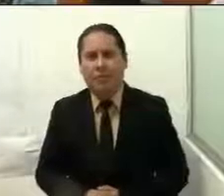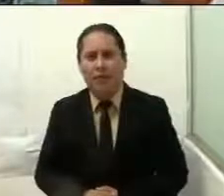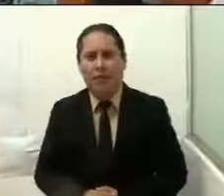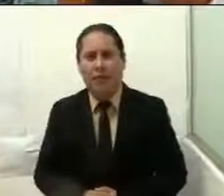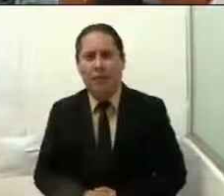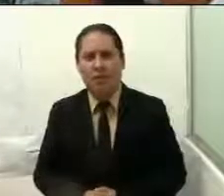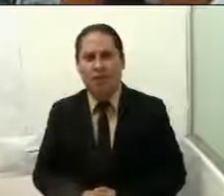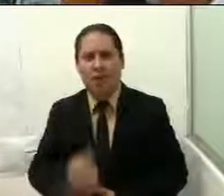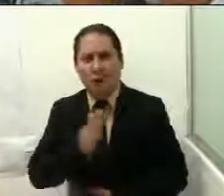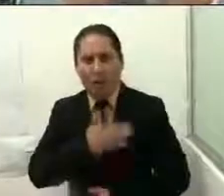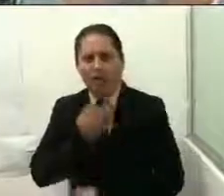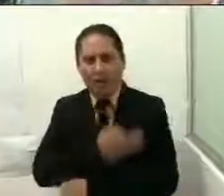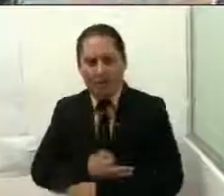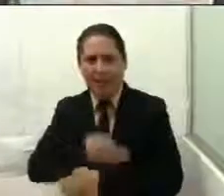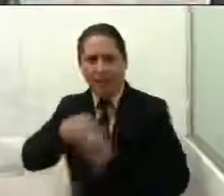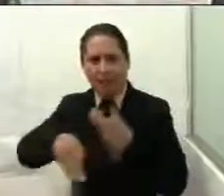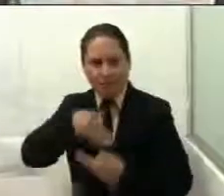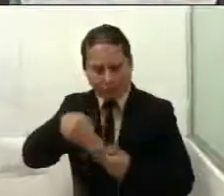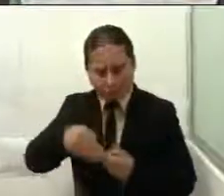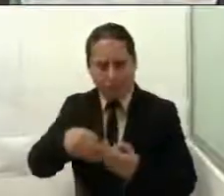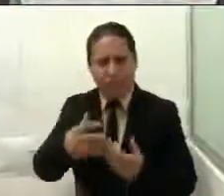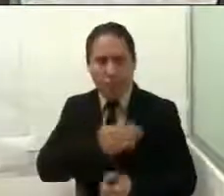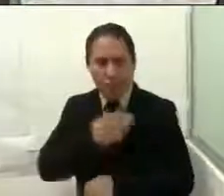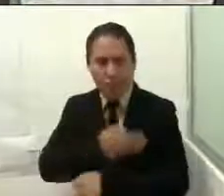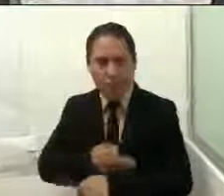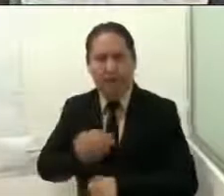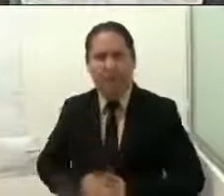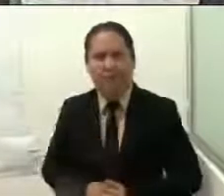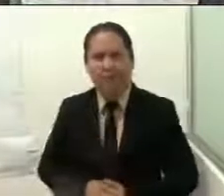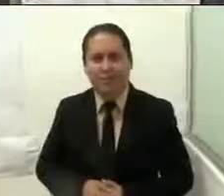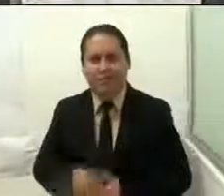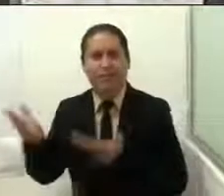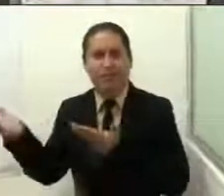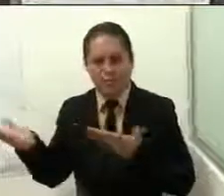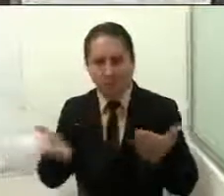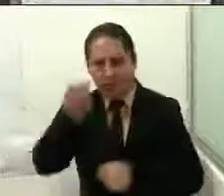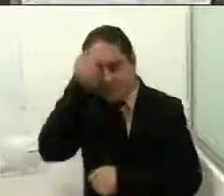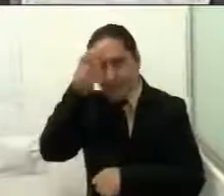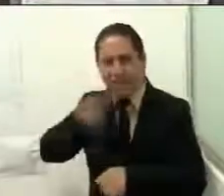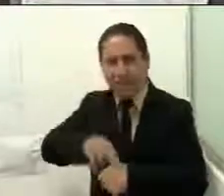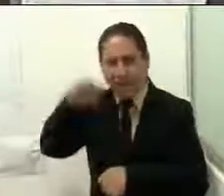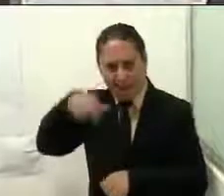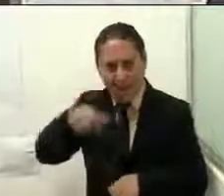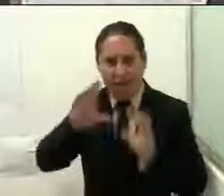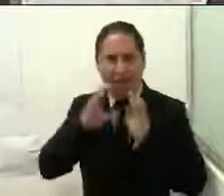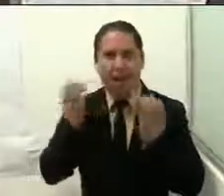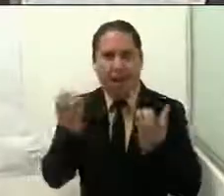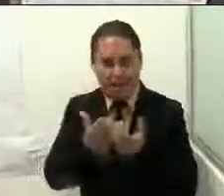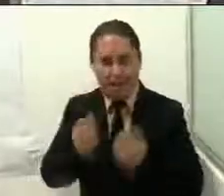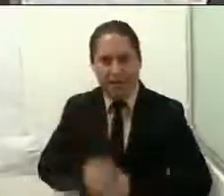muy buenas tardes a todos sea bienvenido señor secretario a esta su casa